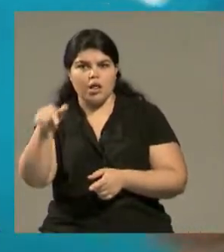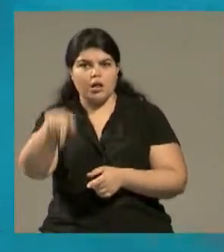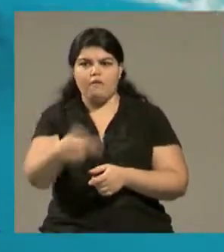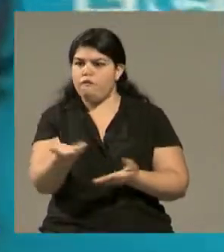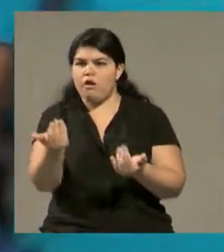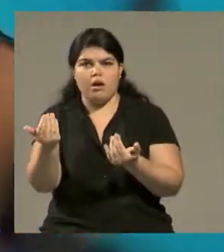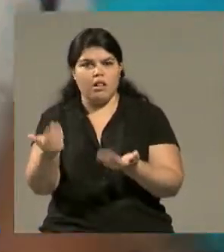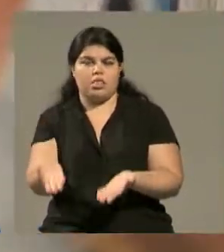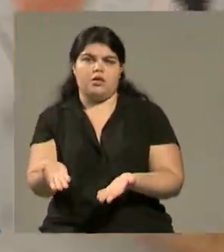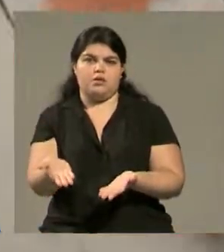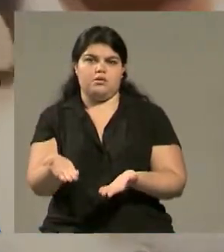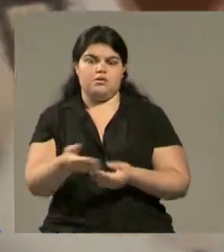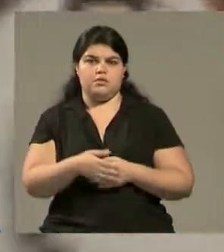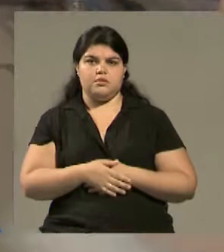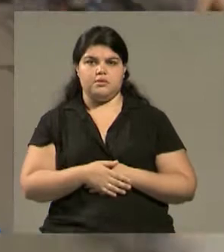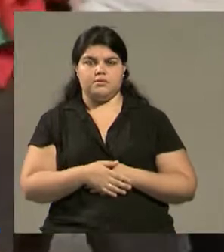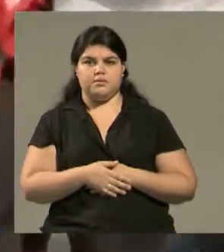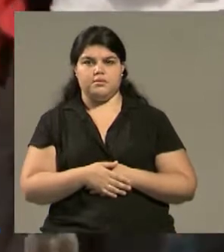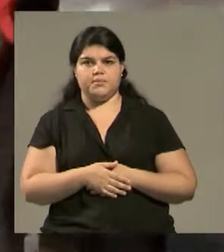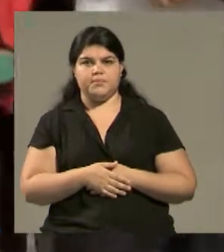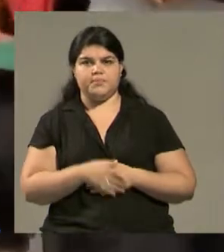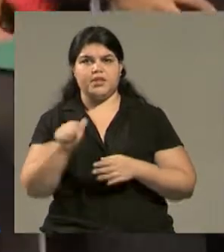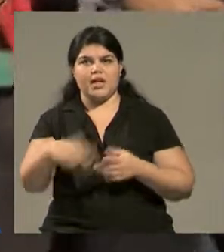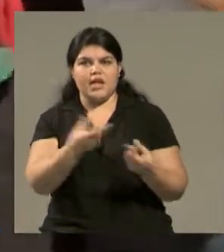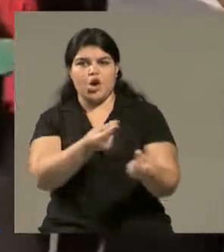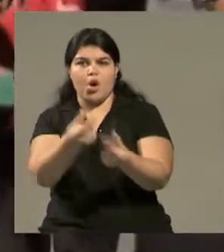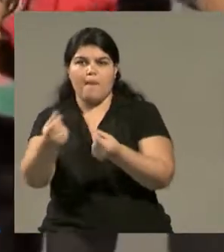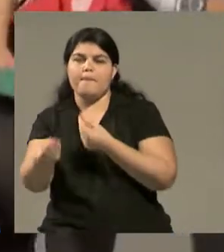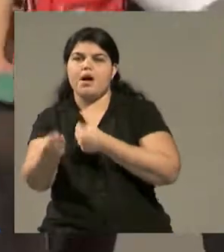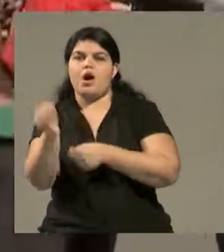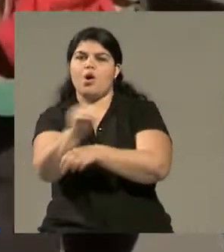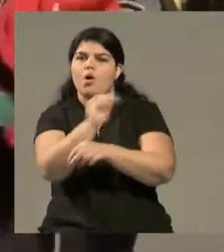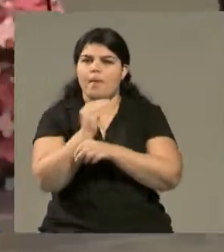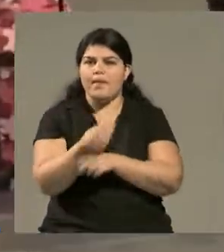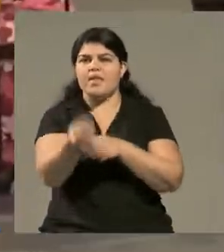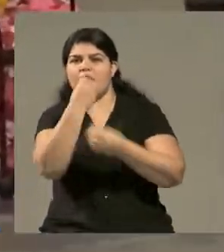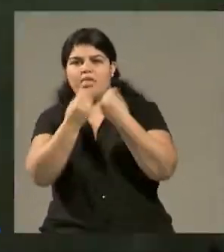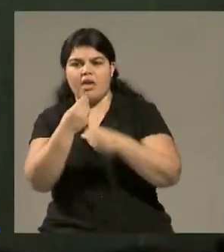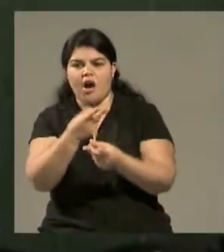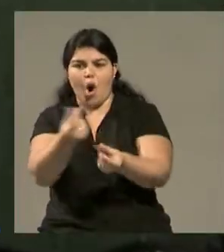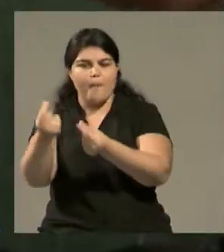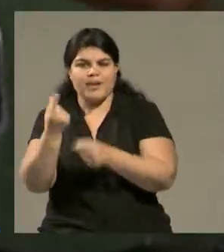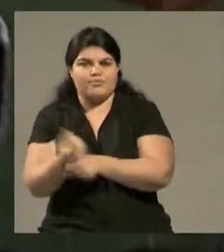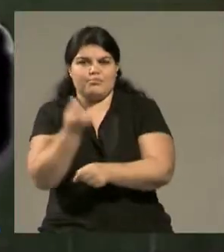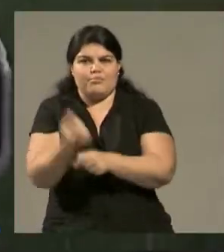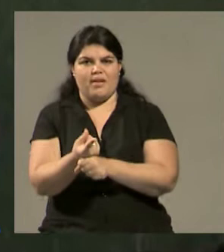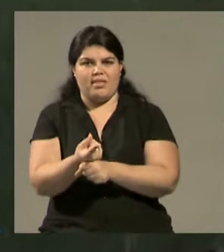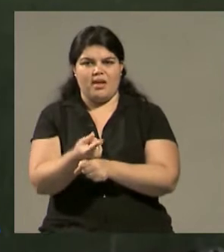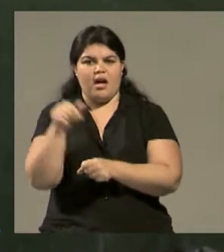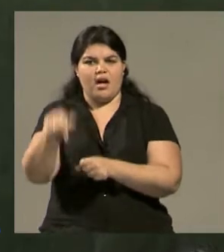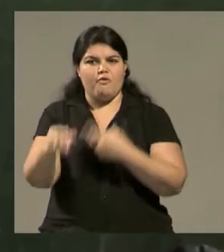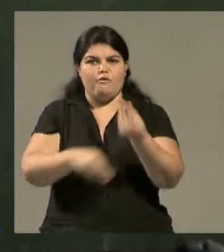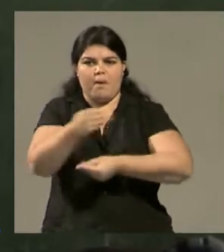dan para poder comprar comida, o por lo menos la comida que se pueda conseguir, no sustenta una